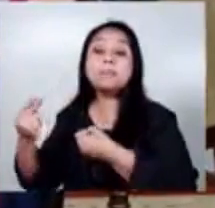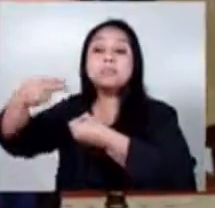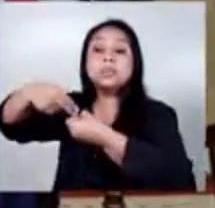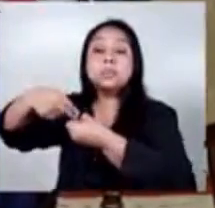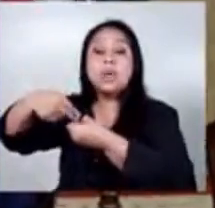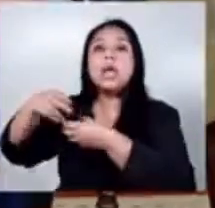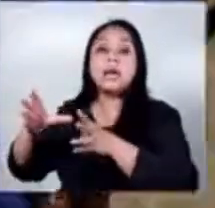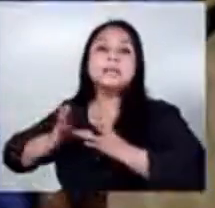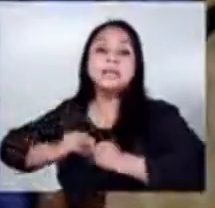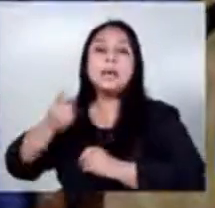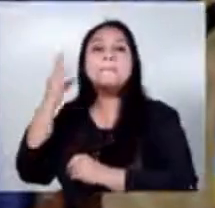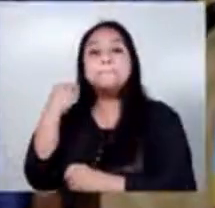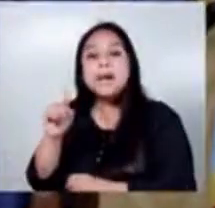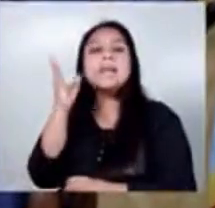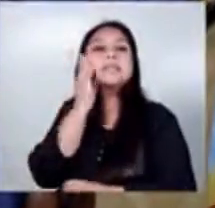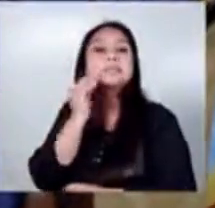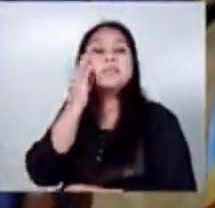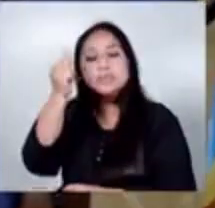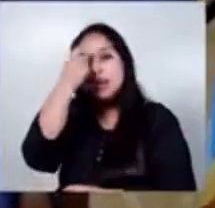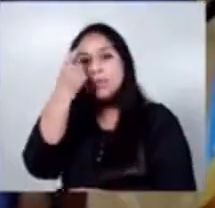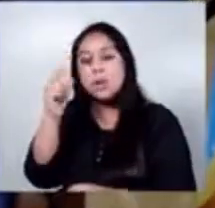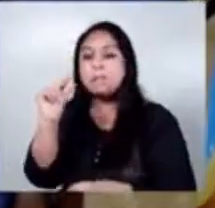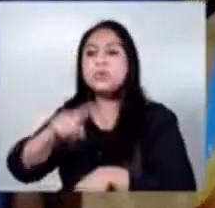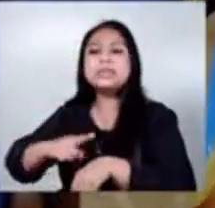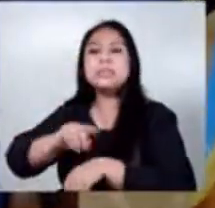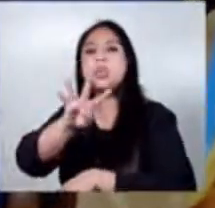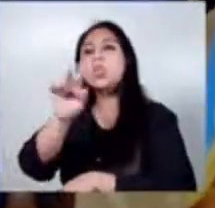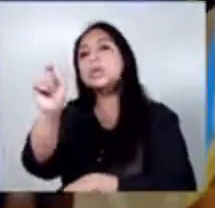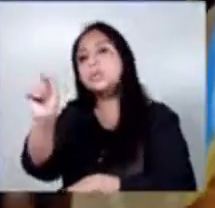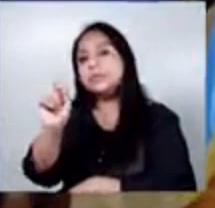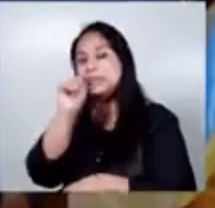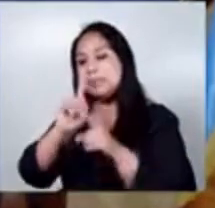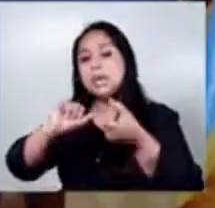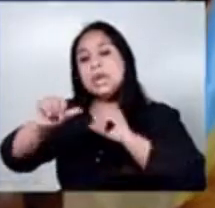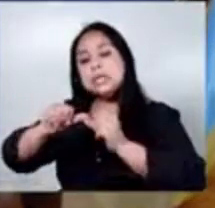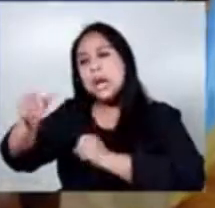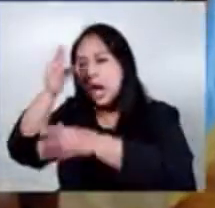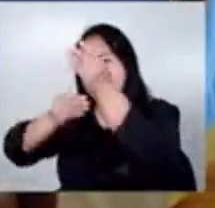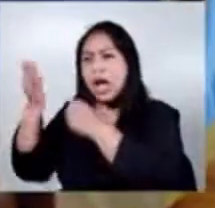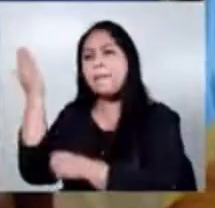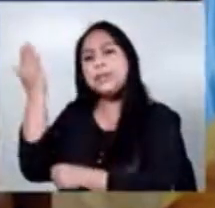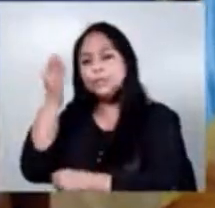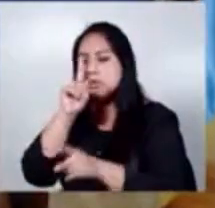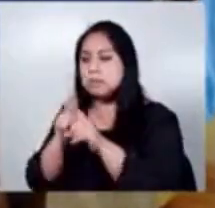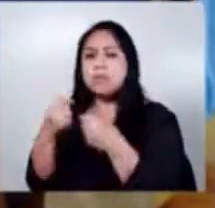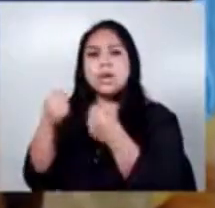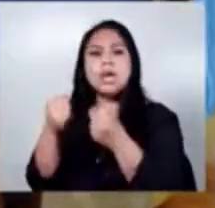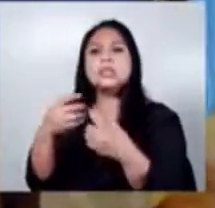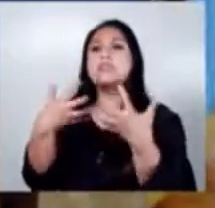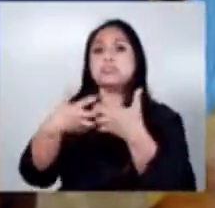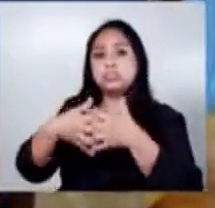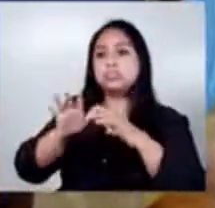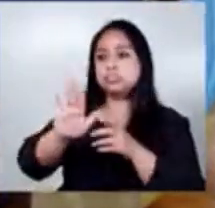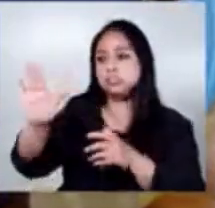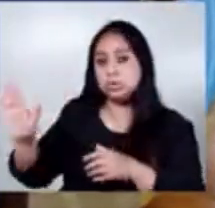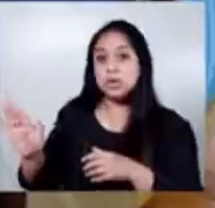bajo la figura de aprendices, lo que les permitirá la adquisición de experiencia laboral por un periodo de 4 meses y el acceso a capacitaciones desarrolladas por